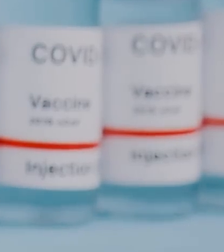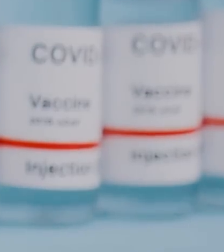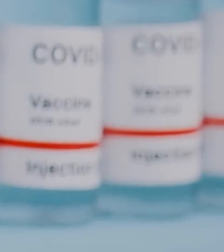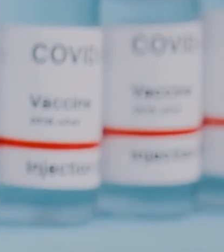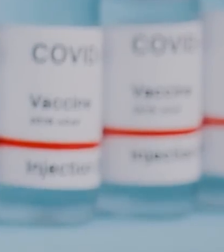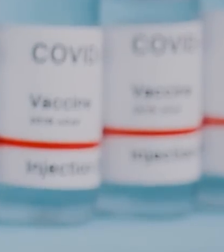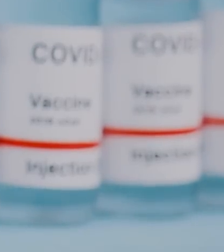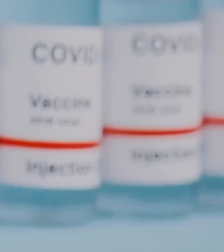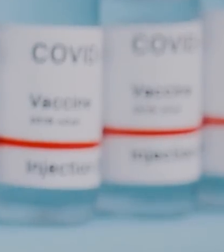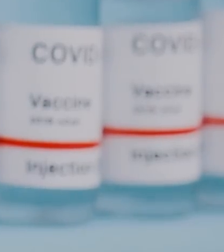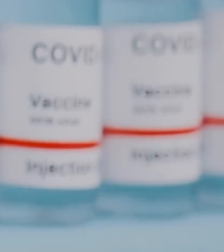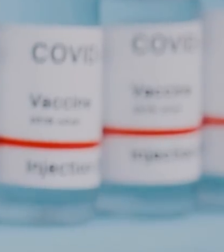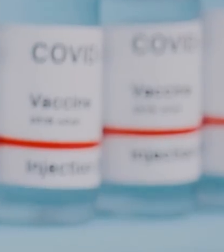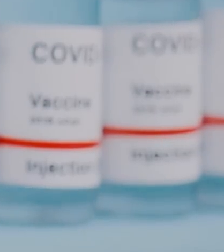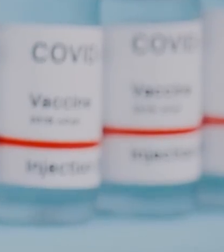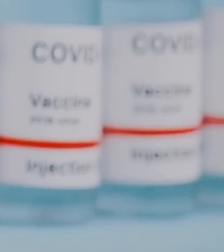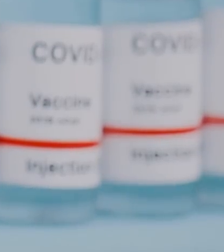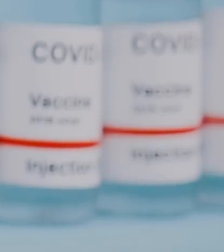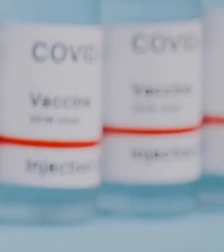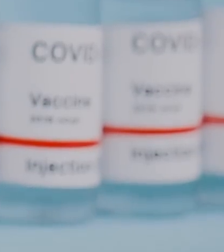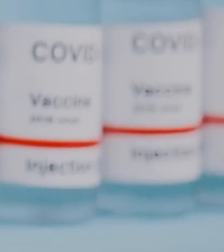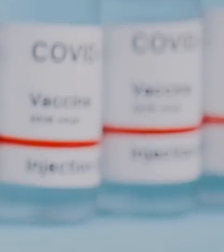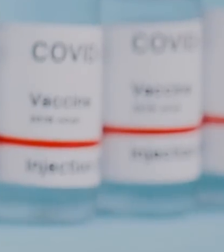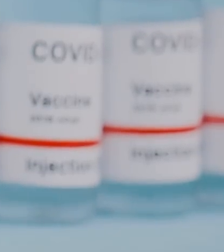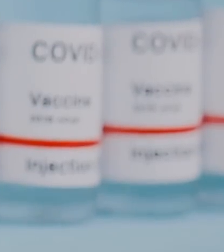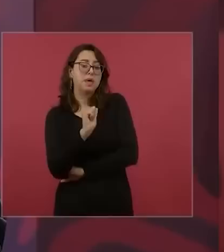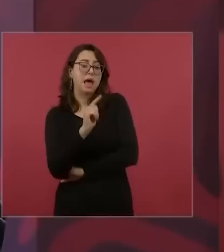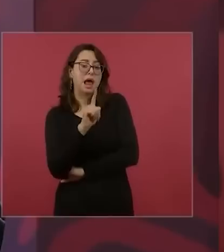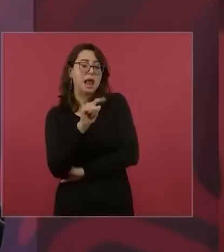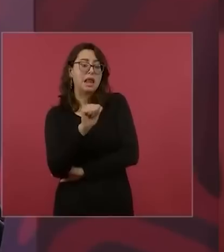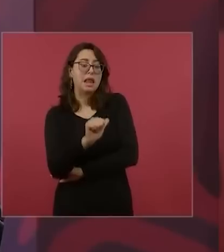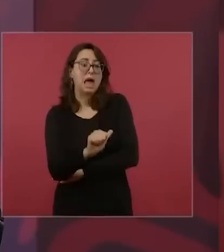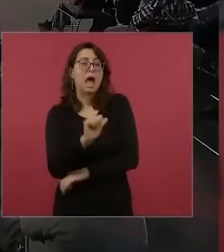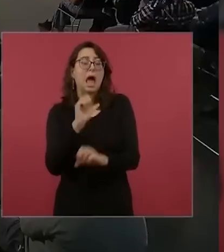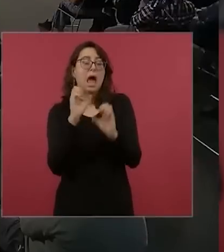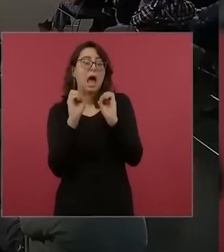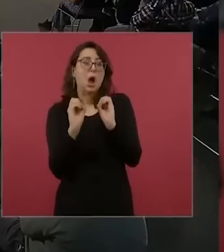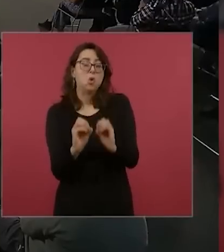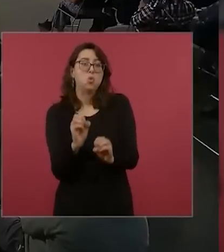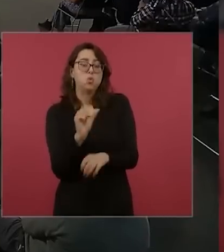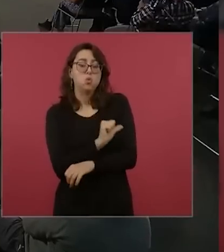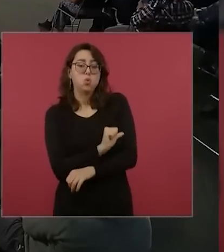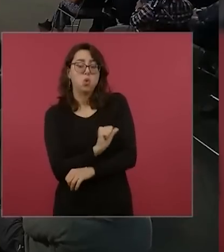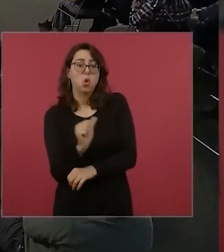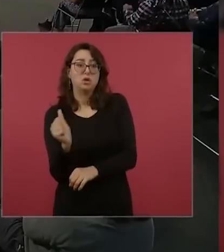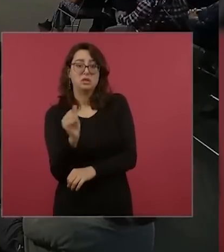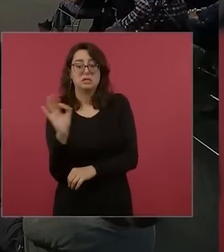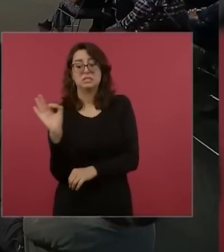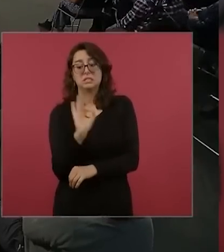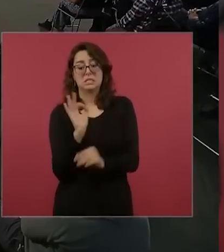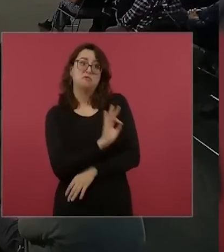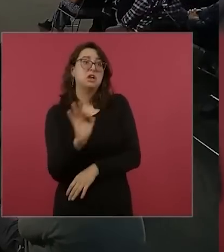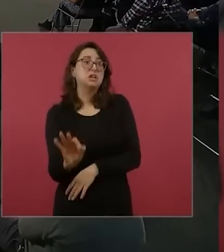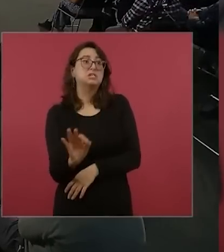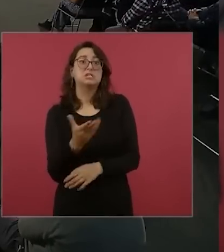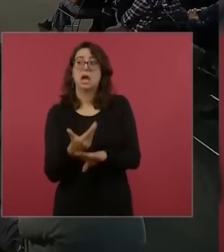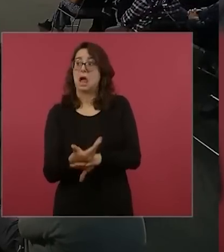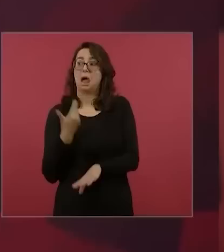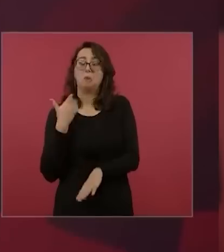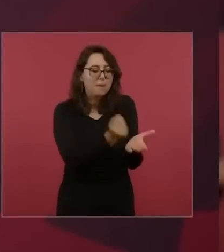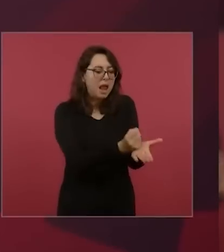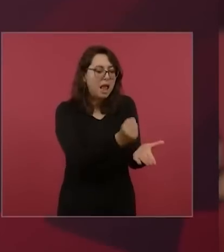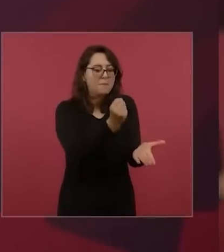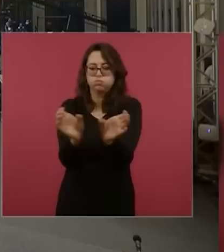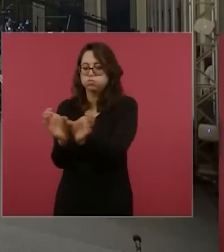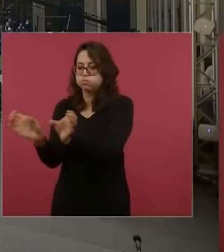el cual es conveniente para el negocio de las farmacéuticas. ¿De cuáles vacunas dispone actualmente el gobierno para iniciar esa campaña? De